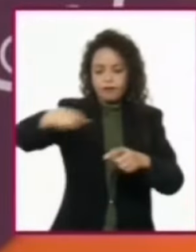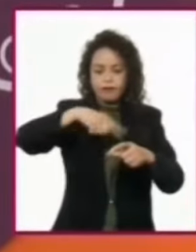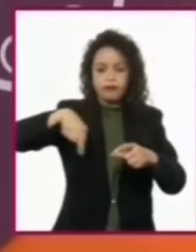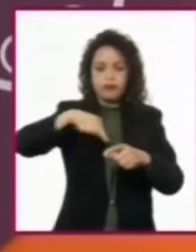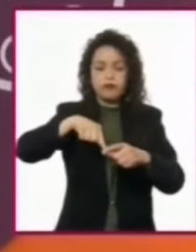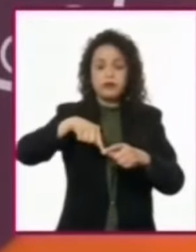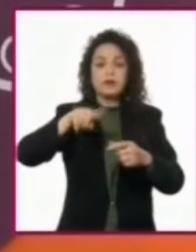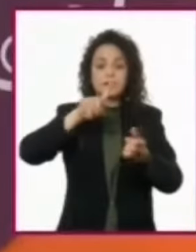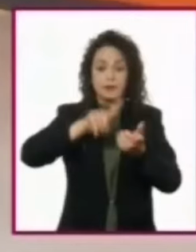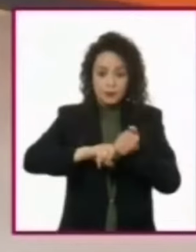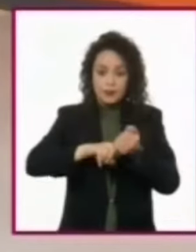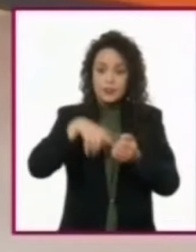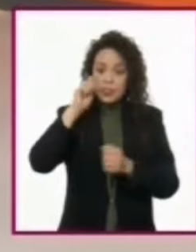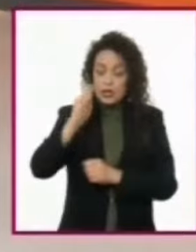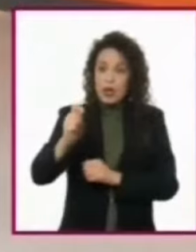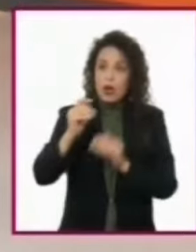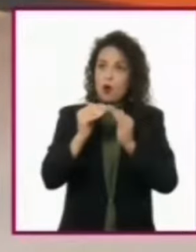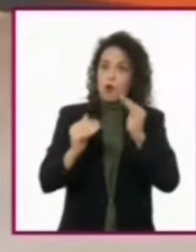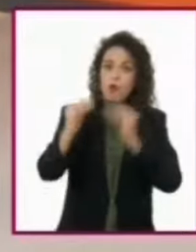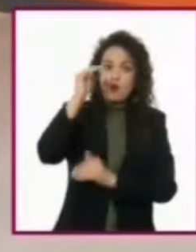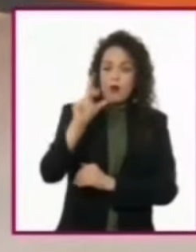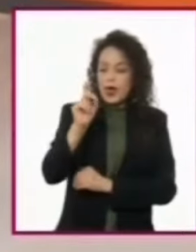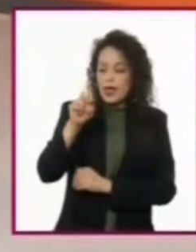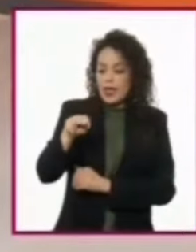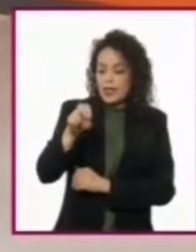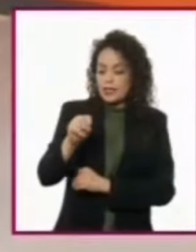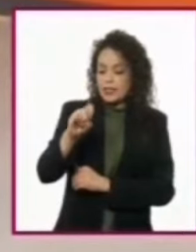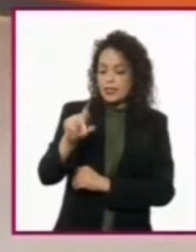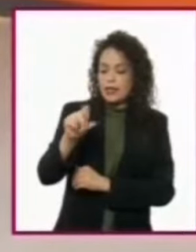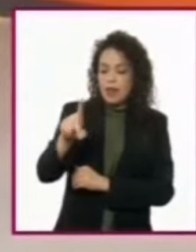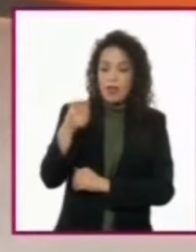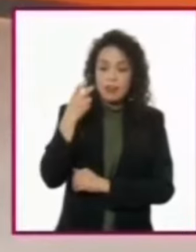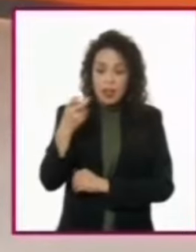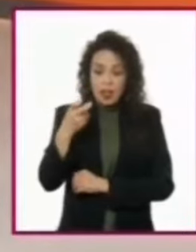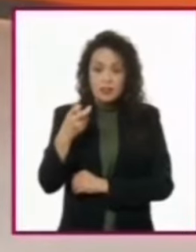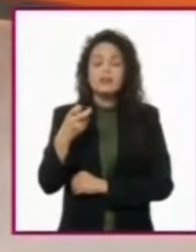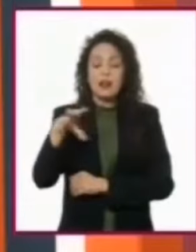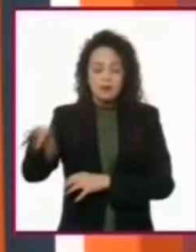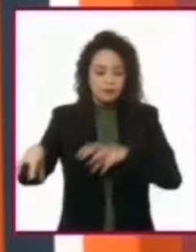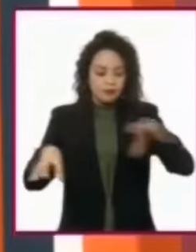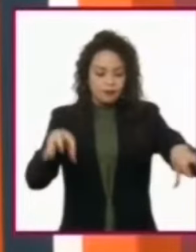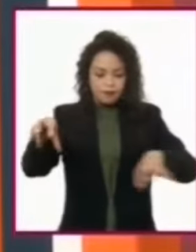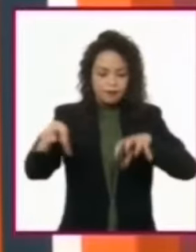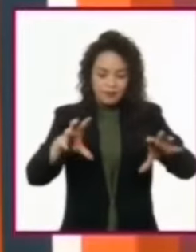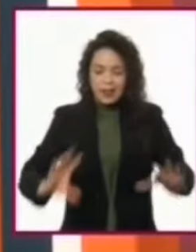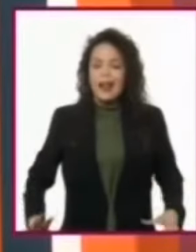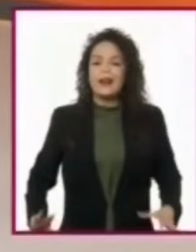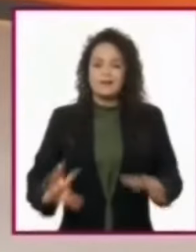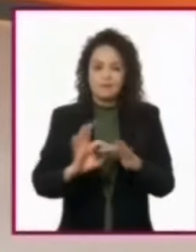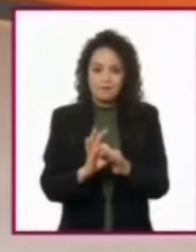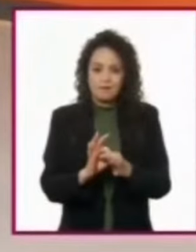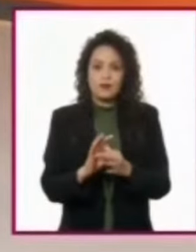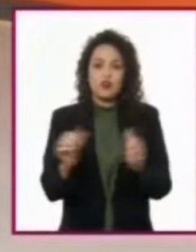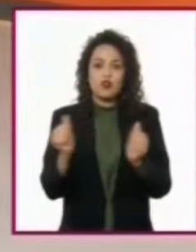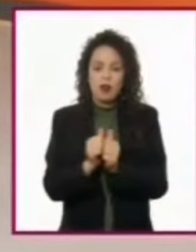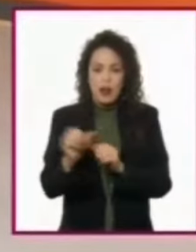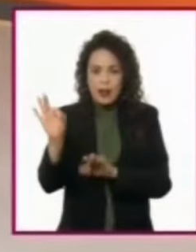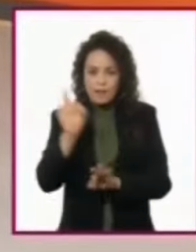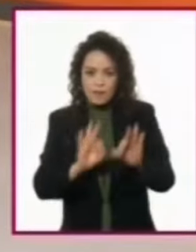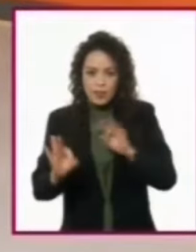universo primigenio. Así, la distribución de estas está íntimamente relacionada con la física